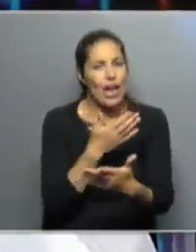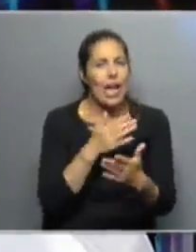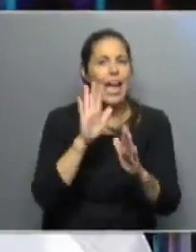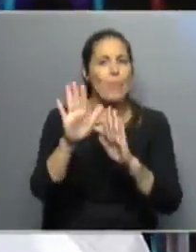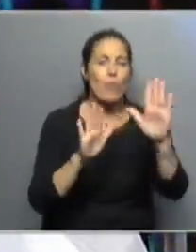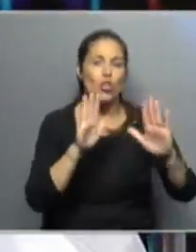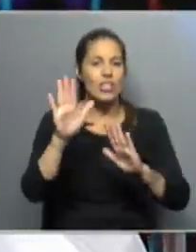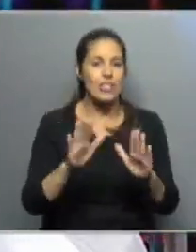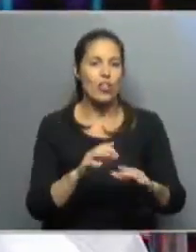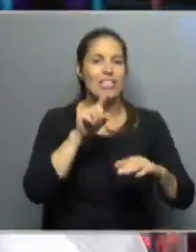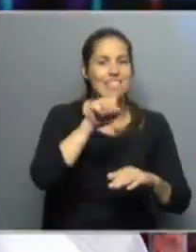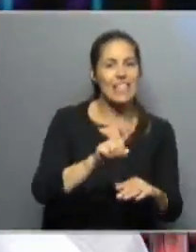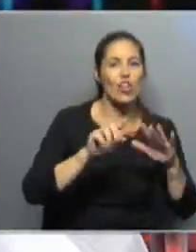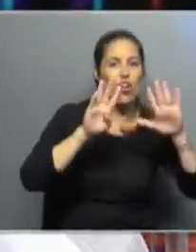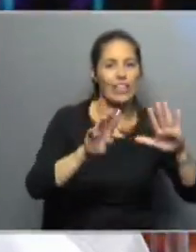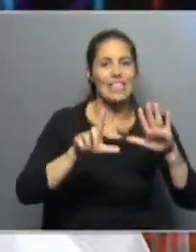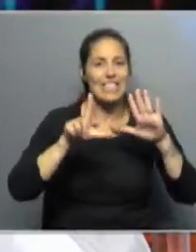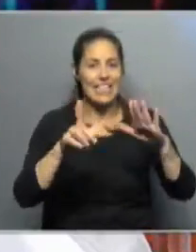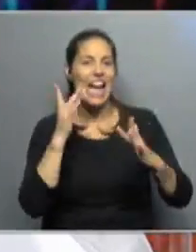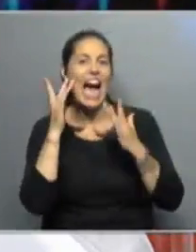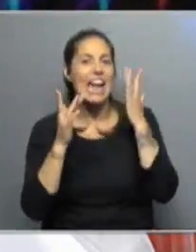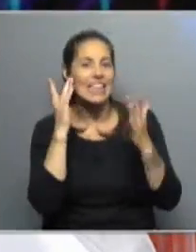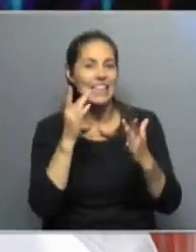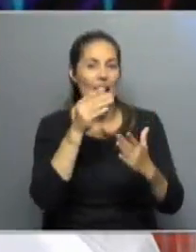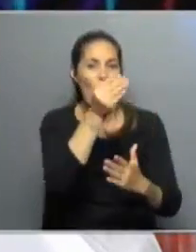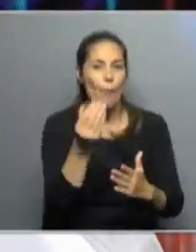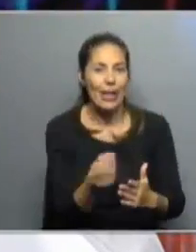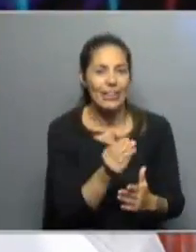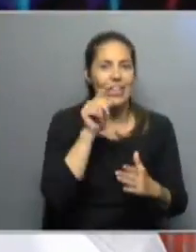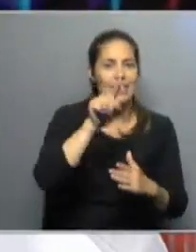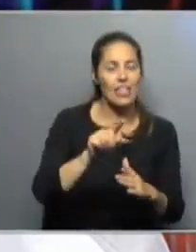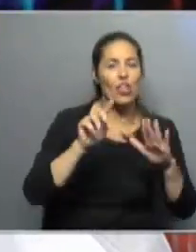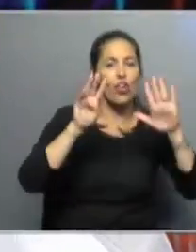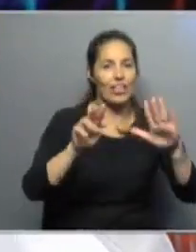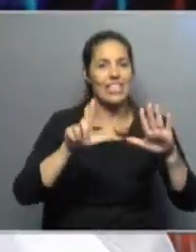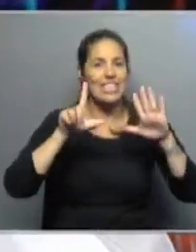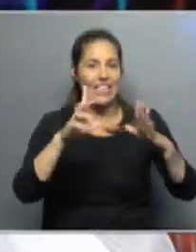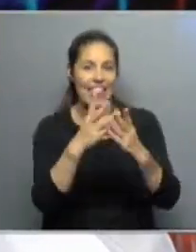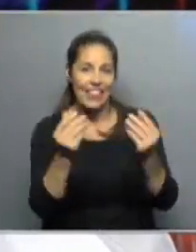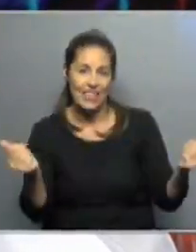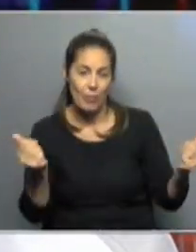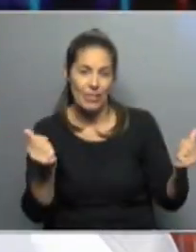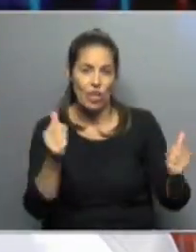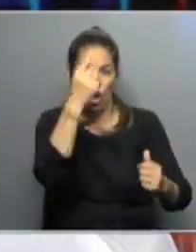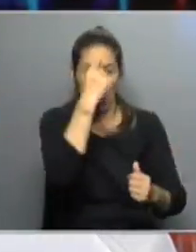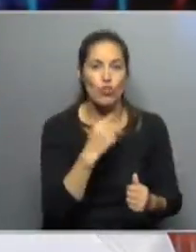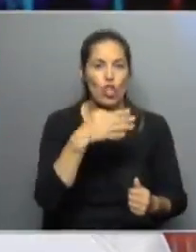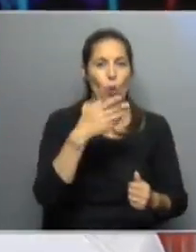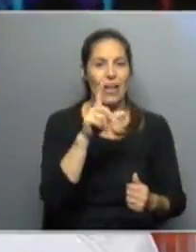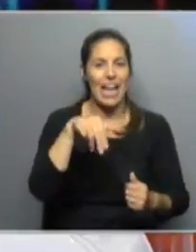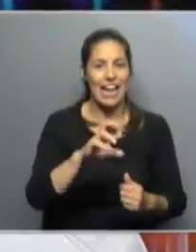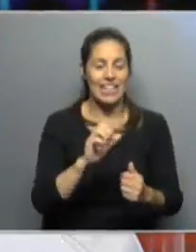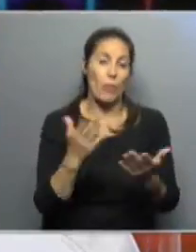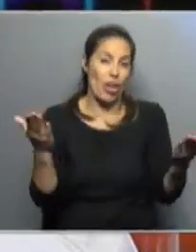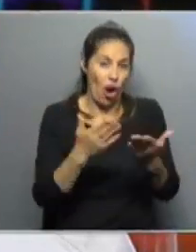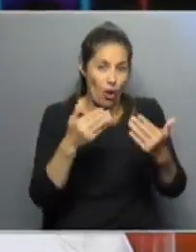plástica, 197 artistas para retratar 197 desaparecidos que está en el Museo Blanes. Pero ahora, sin más, nos